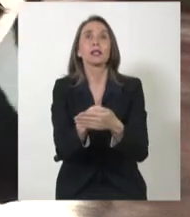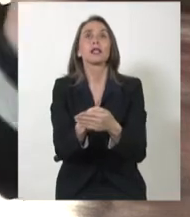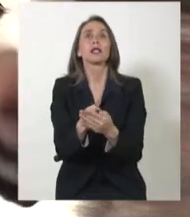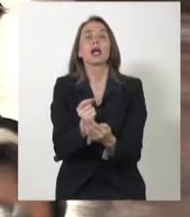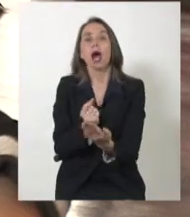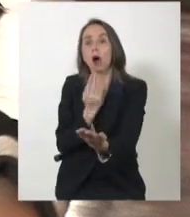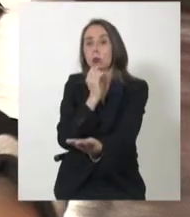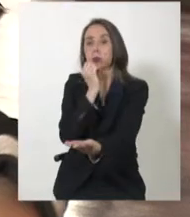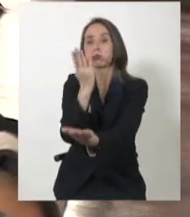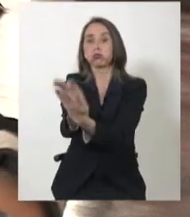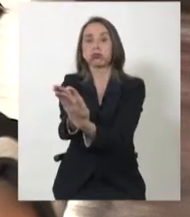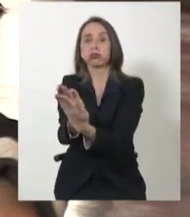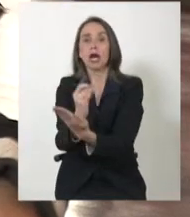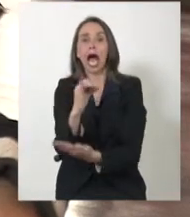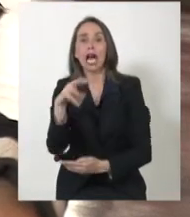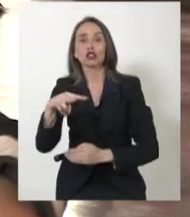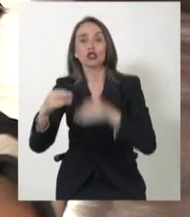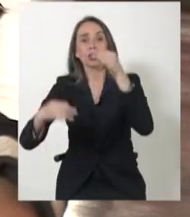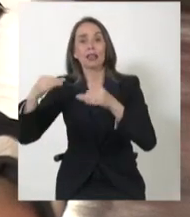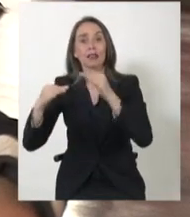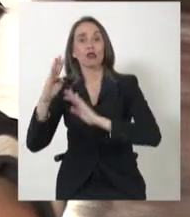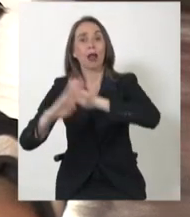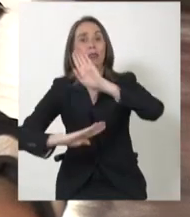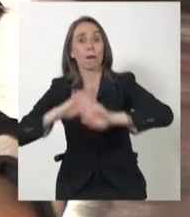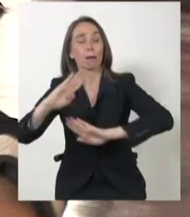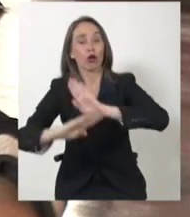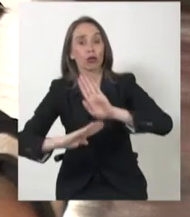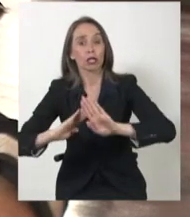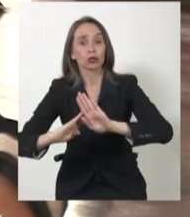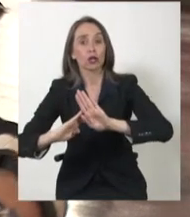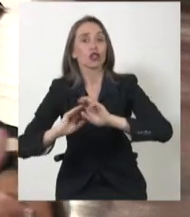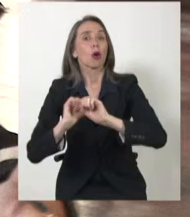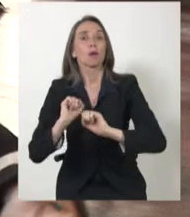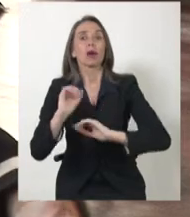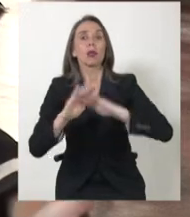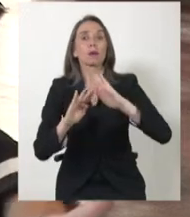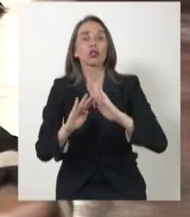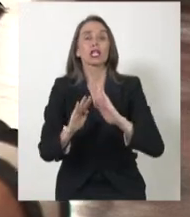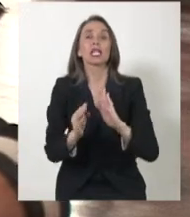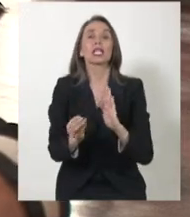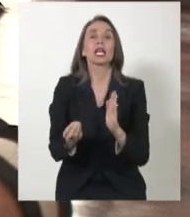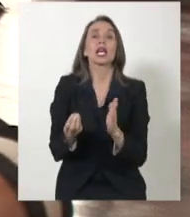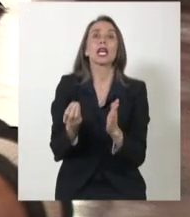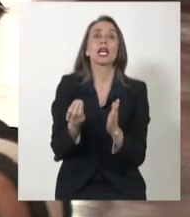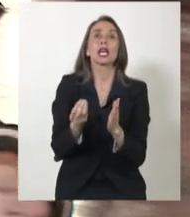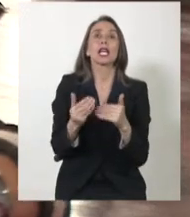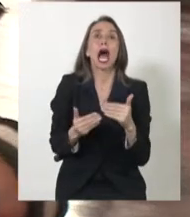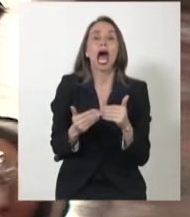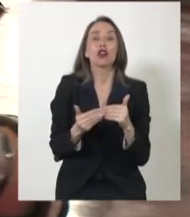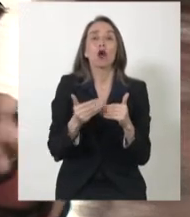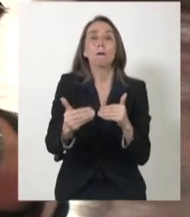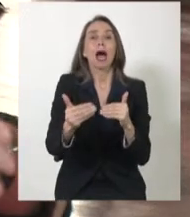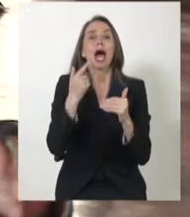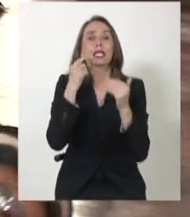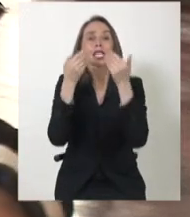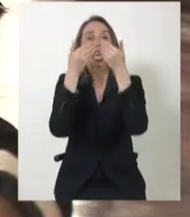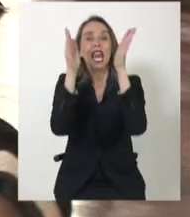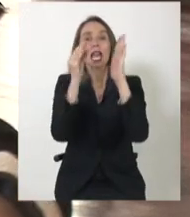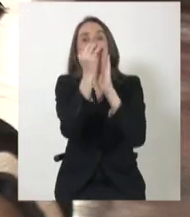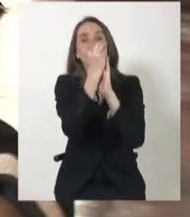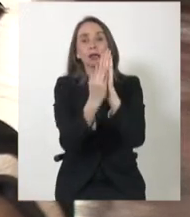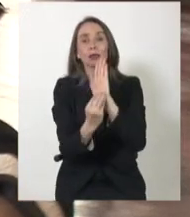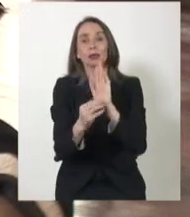acción de protección, se pueda proteger algo más que la esfera de la libertad de estos